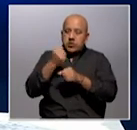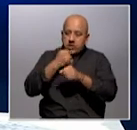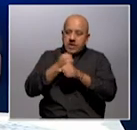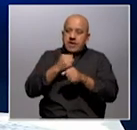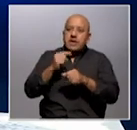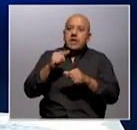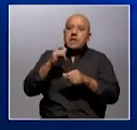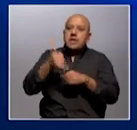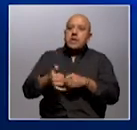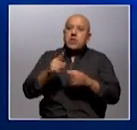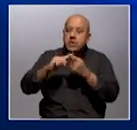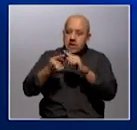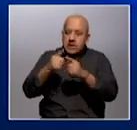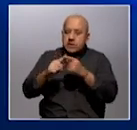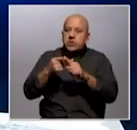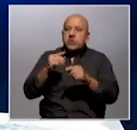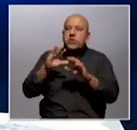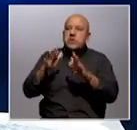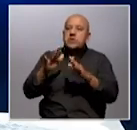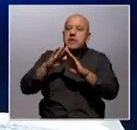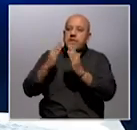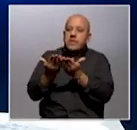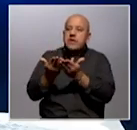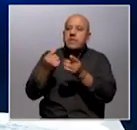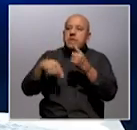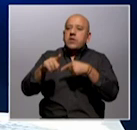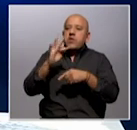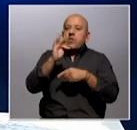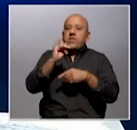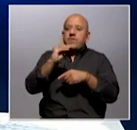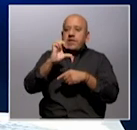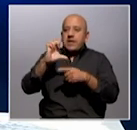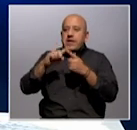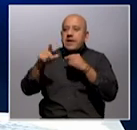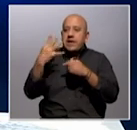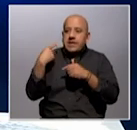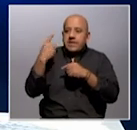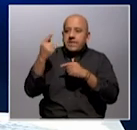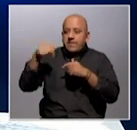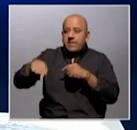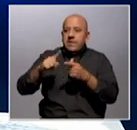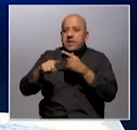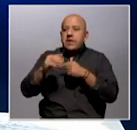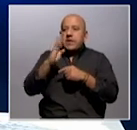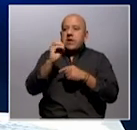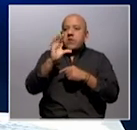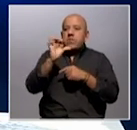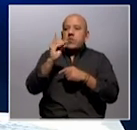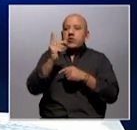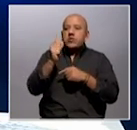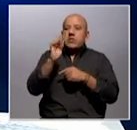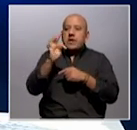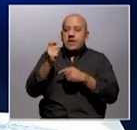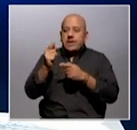también y tengo una relación muy emocional con todo eso pero leo fidel era el jefe de diseño de posdata también pero